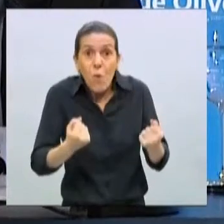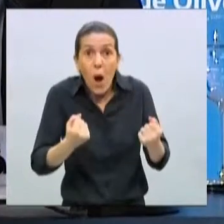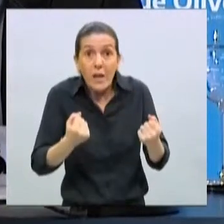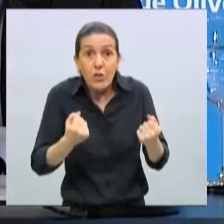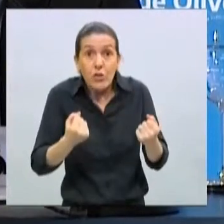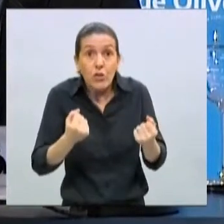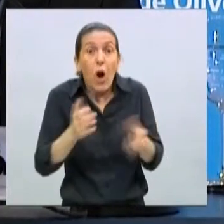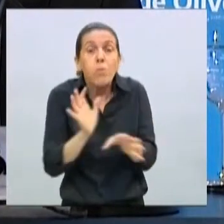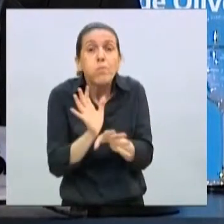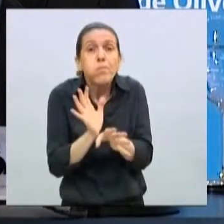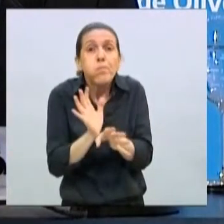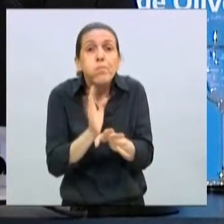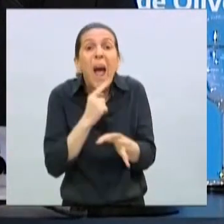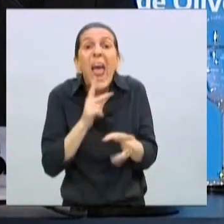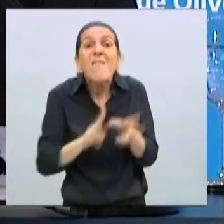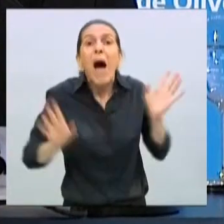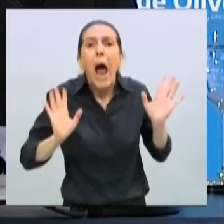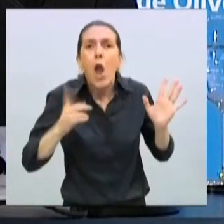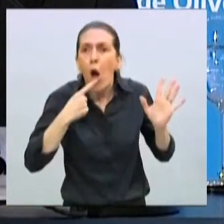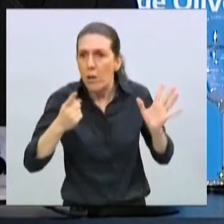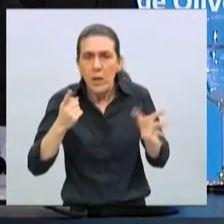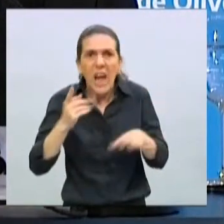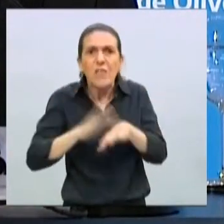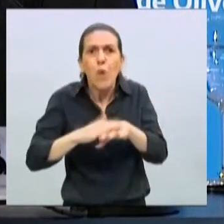por los datos que mostró el presidente